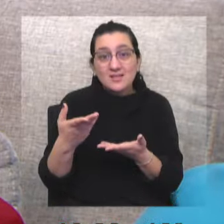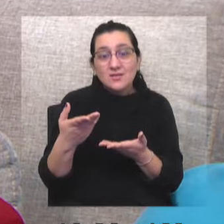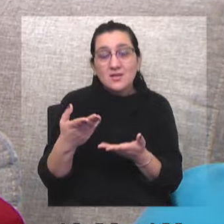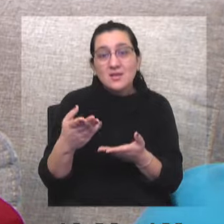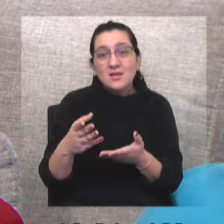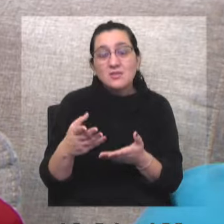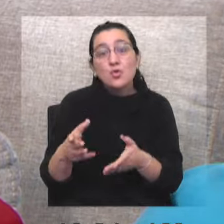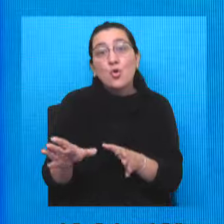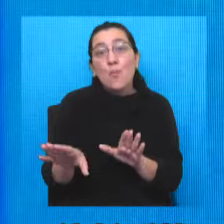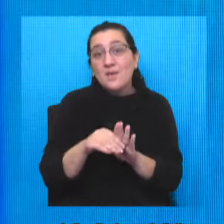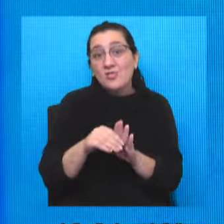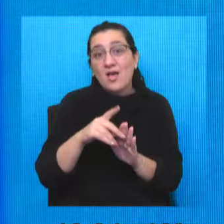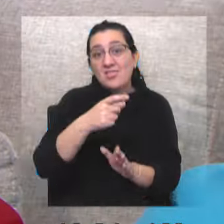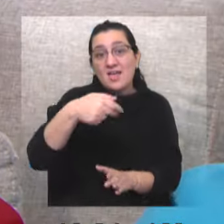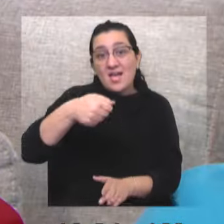¿Cómo me sale? Ah. Excelente.